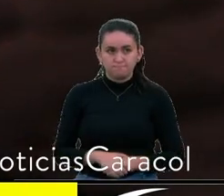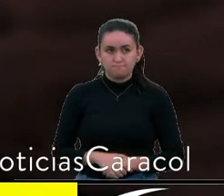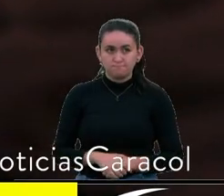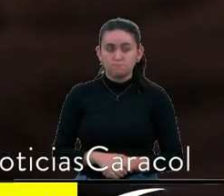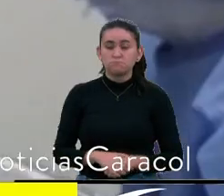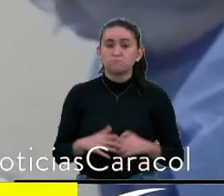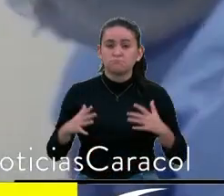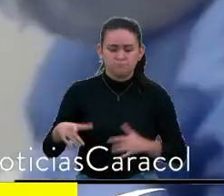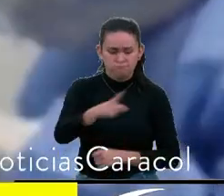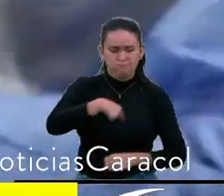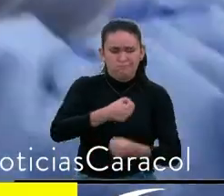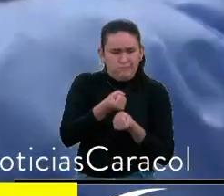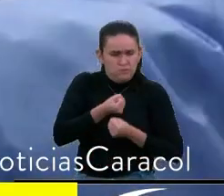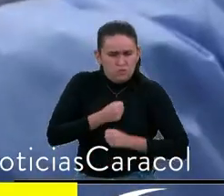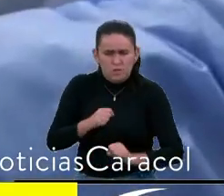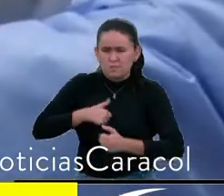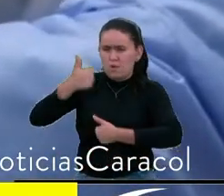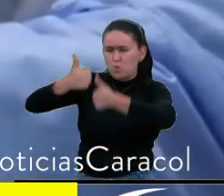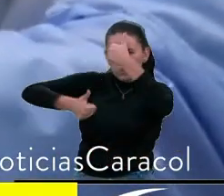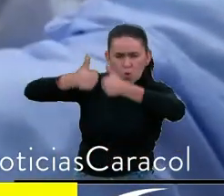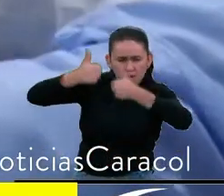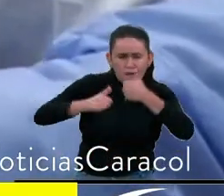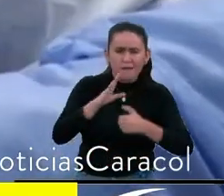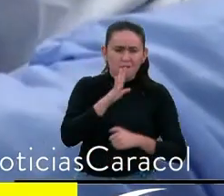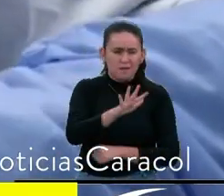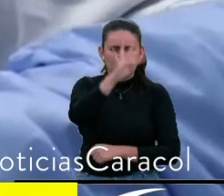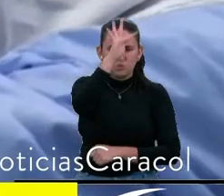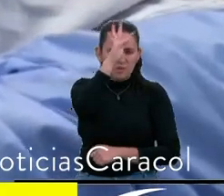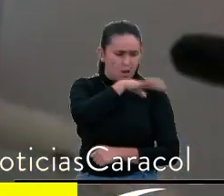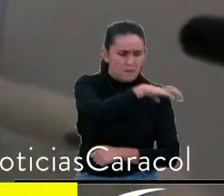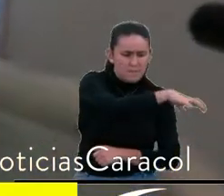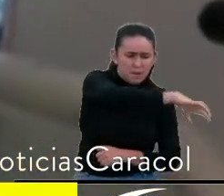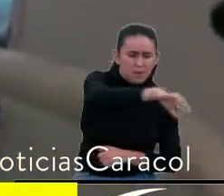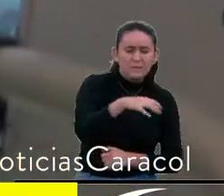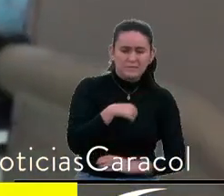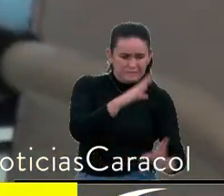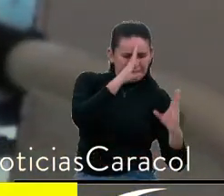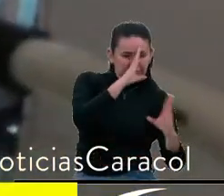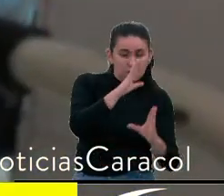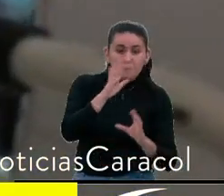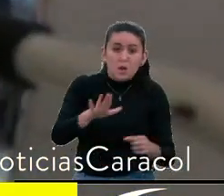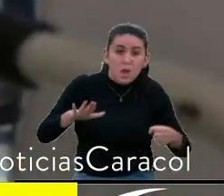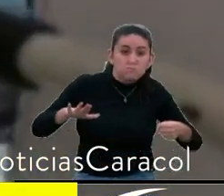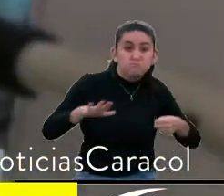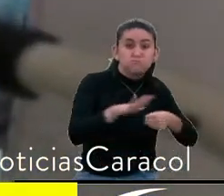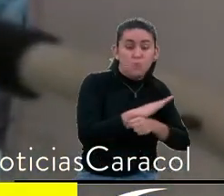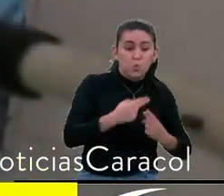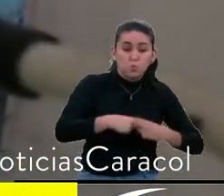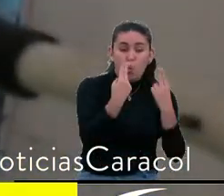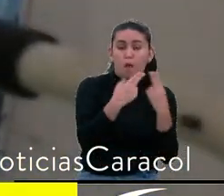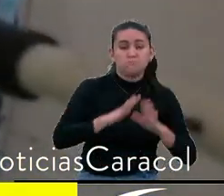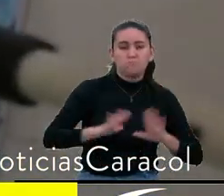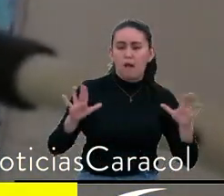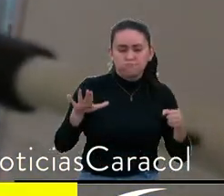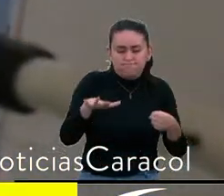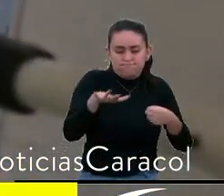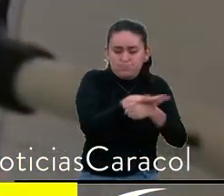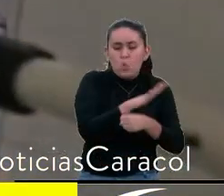Pese a todos los esfuerzos de las autoridades y de instituciones médicas, las UCI para pacientes COVID en Tunja llegaron al